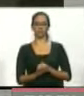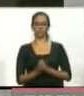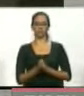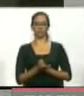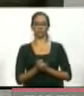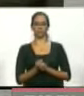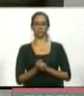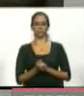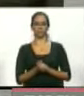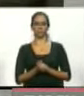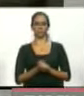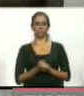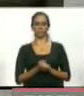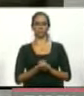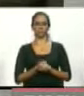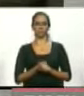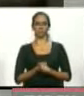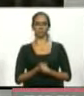como tengo